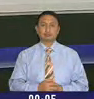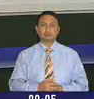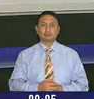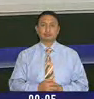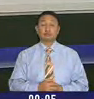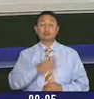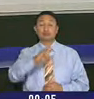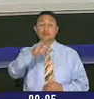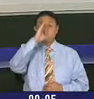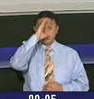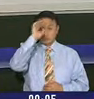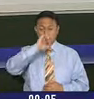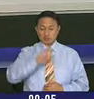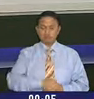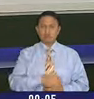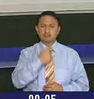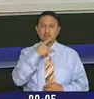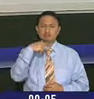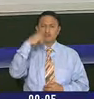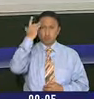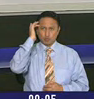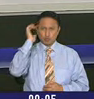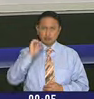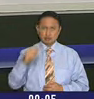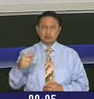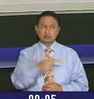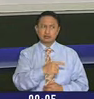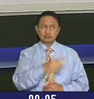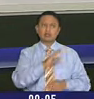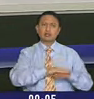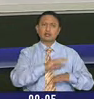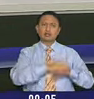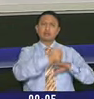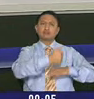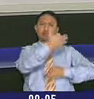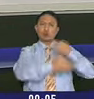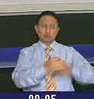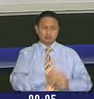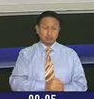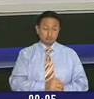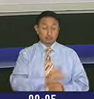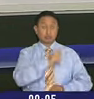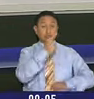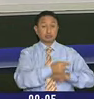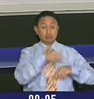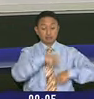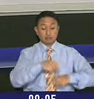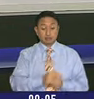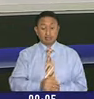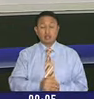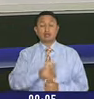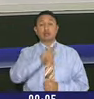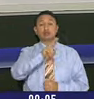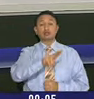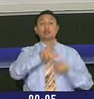La Policía Nacional expresó su preocupación por resoluciones de la justicia que han dispuesto la reincorporación